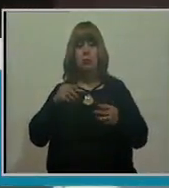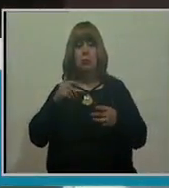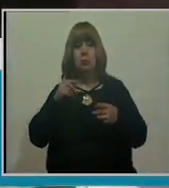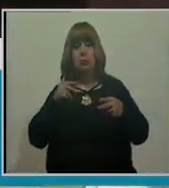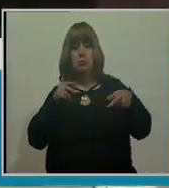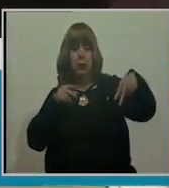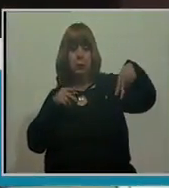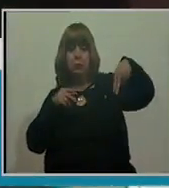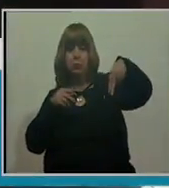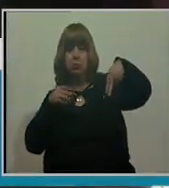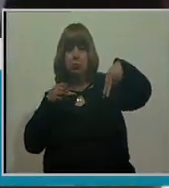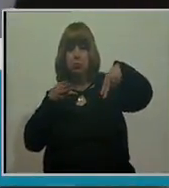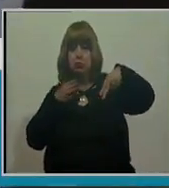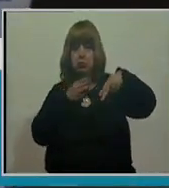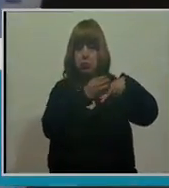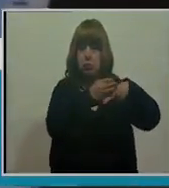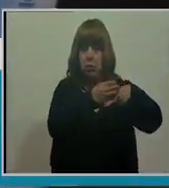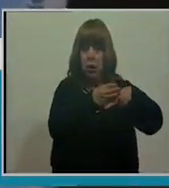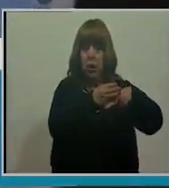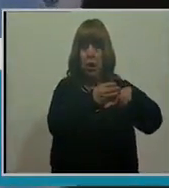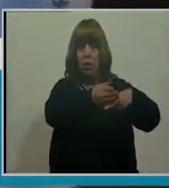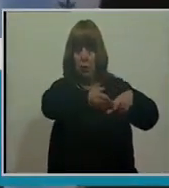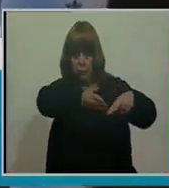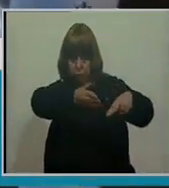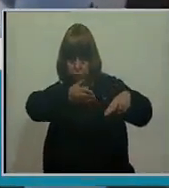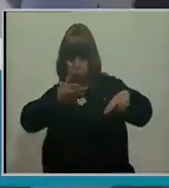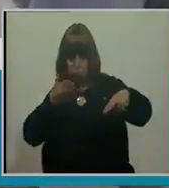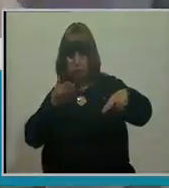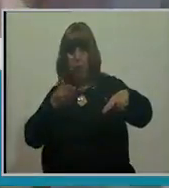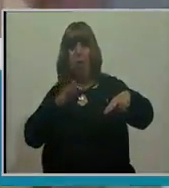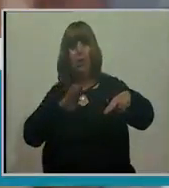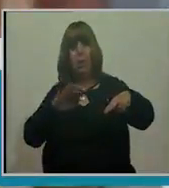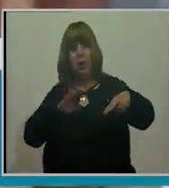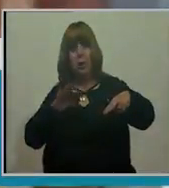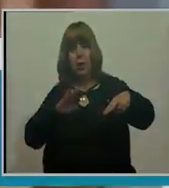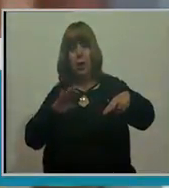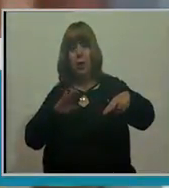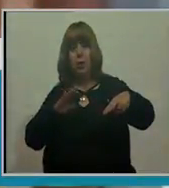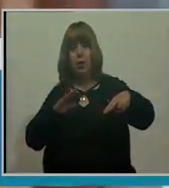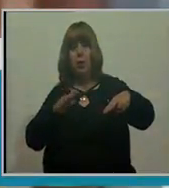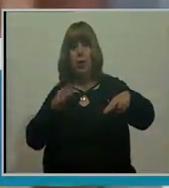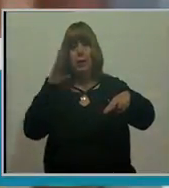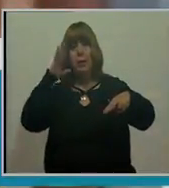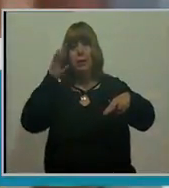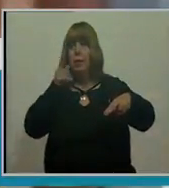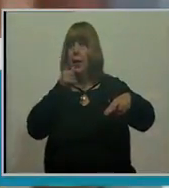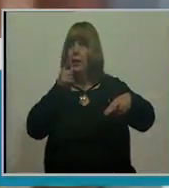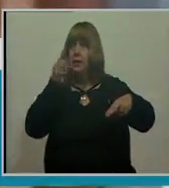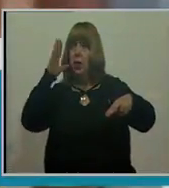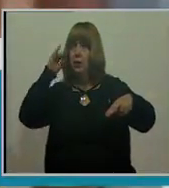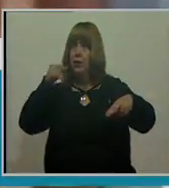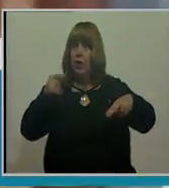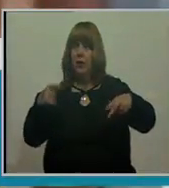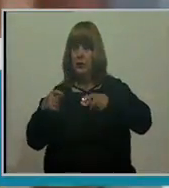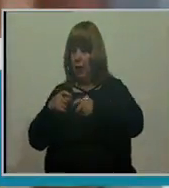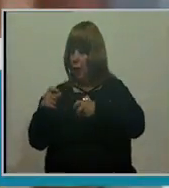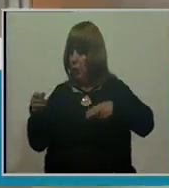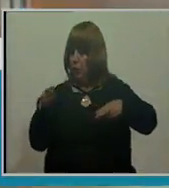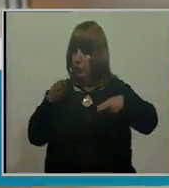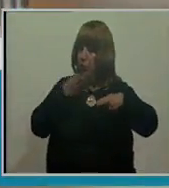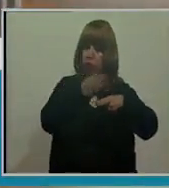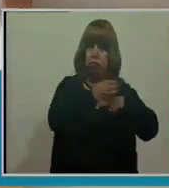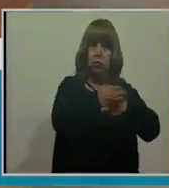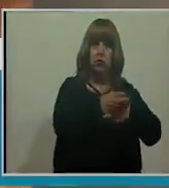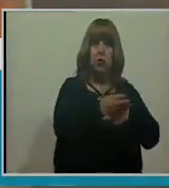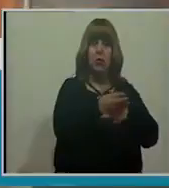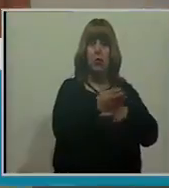que regresó con el automóvil y volvió. Supuestamente a entregarle un celular que se había olvidado en su vehículo. Claro, y volvió a atropellarlo, sí. Le